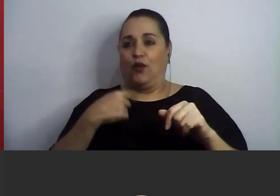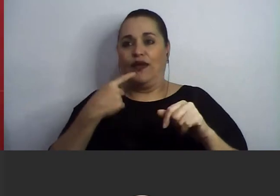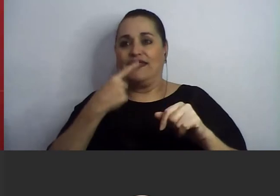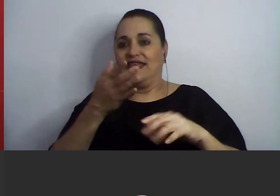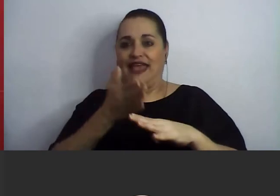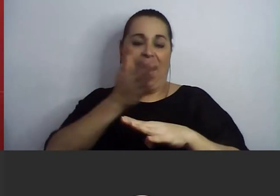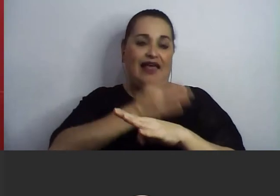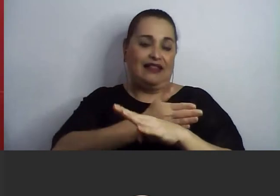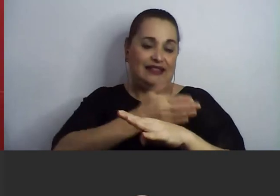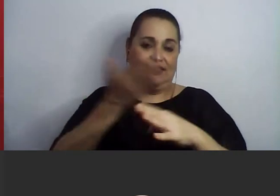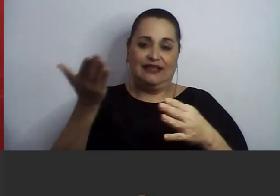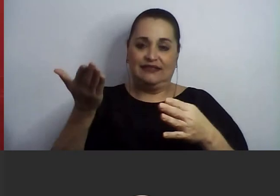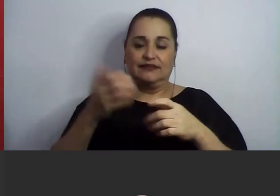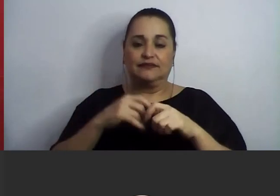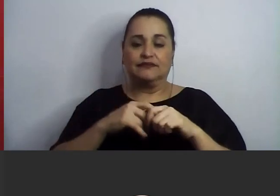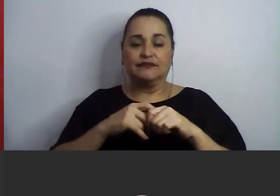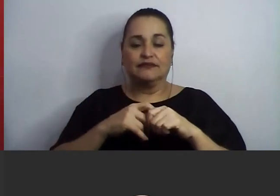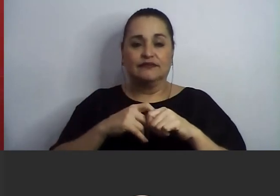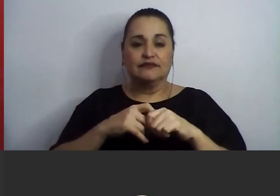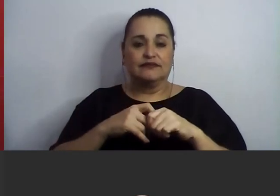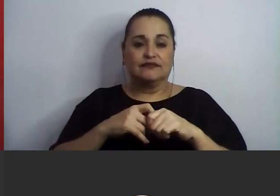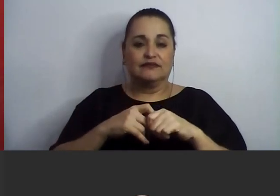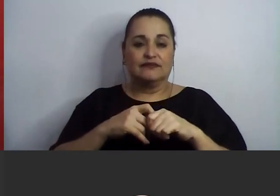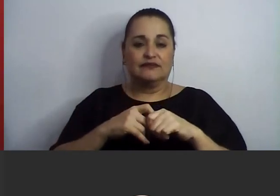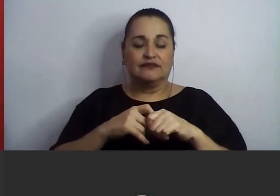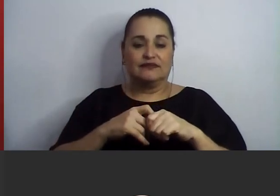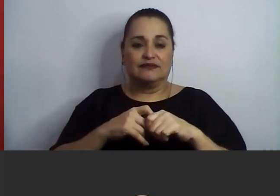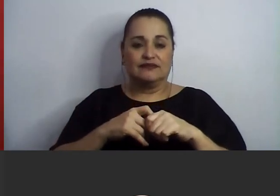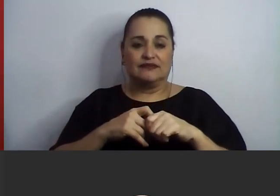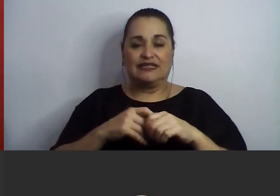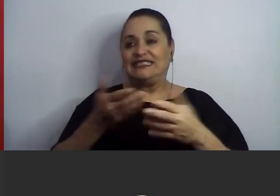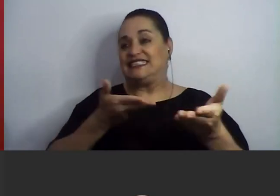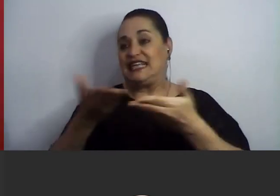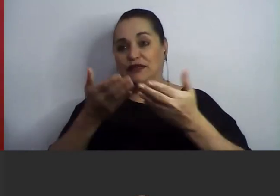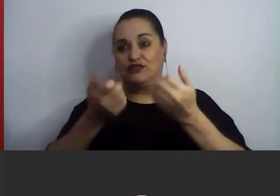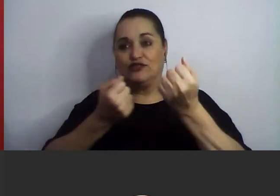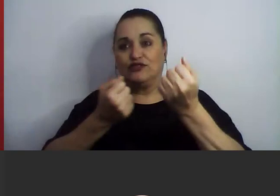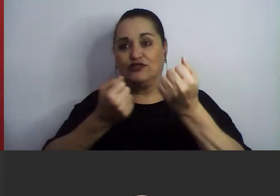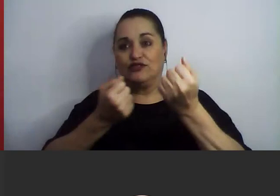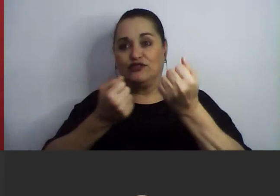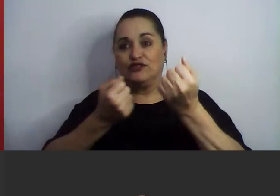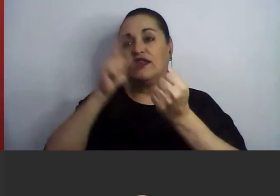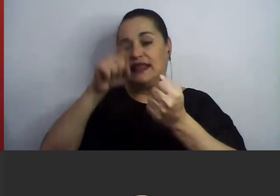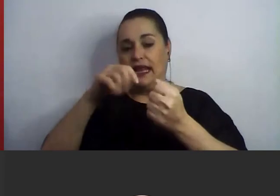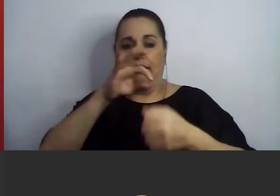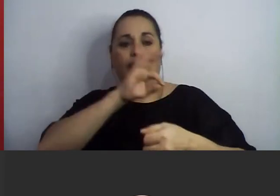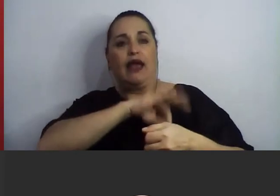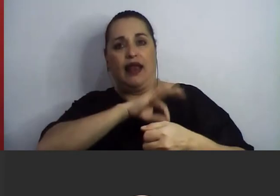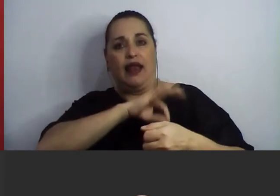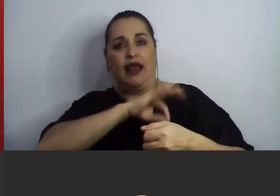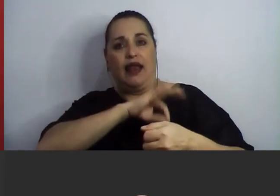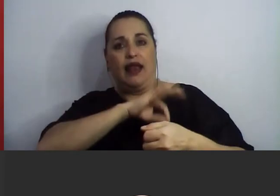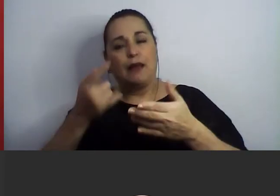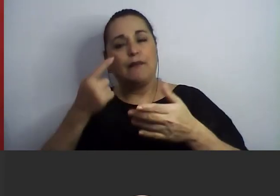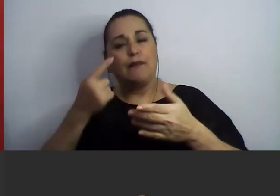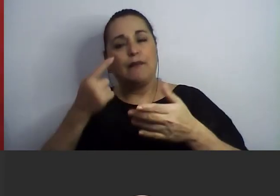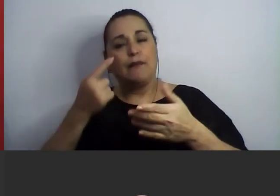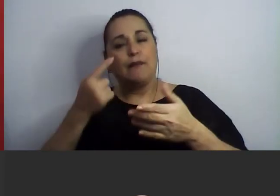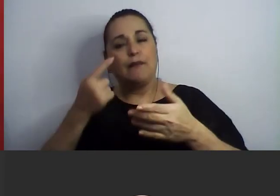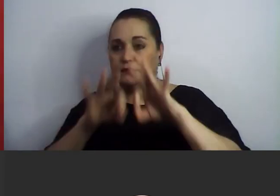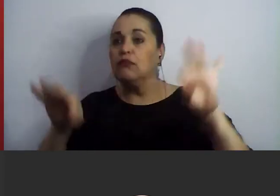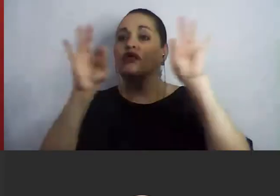anteriormente de de las de los servicios de apoyo que se deben de garantizar entonces me parece que es importante